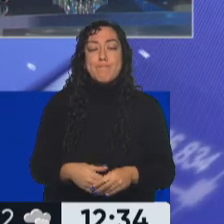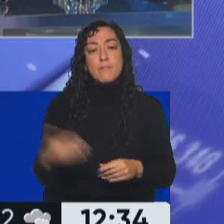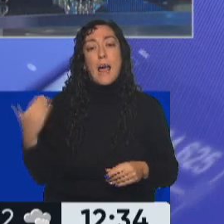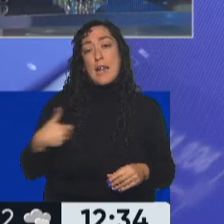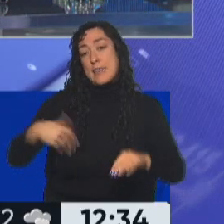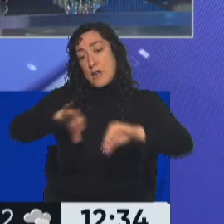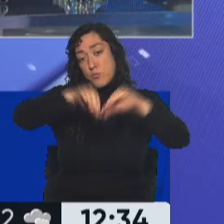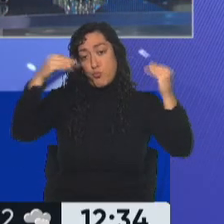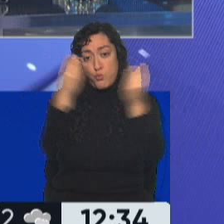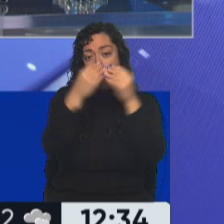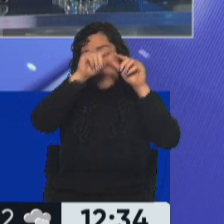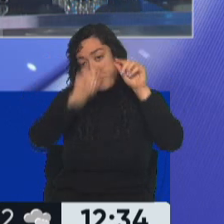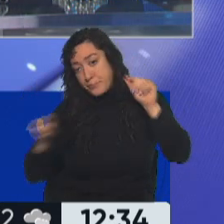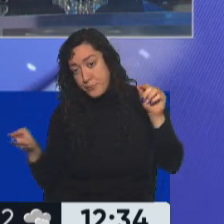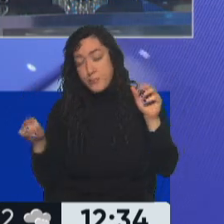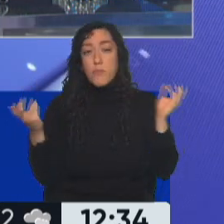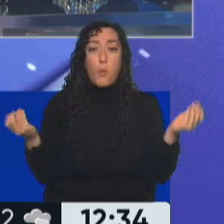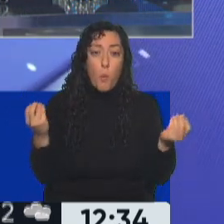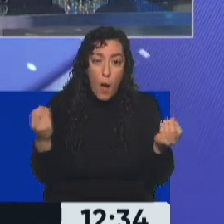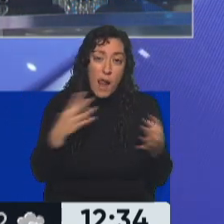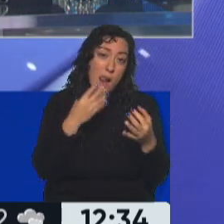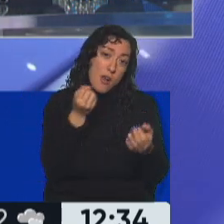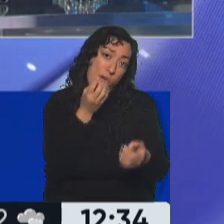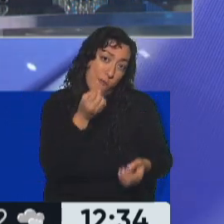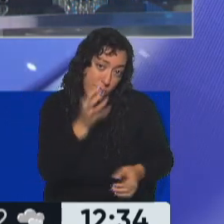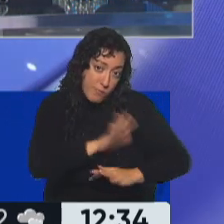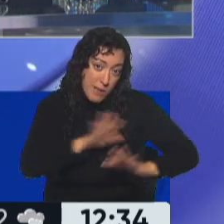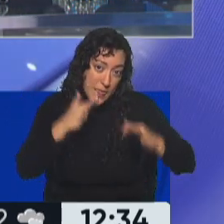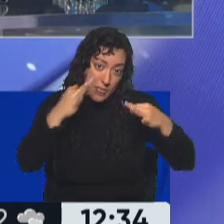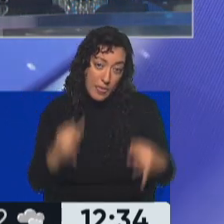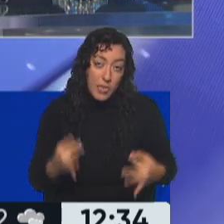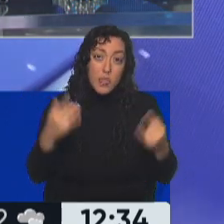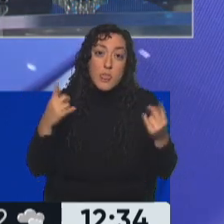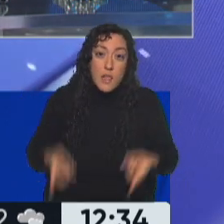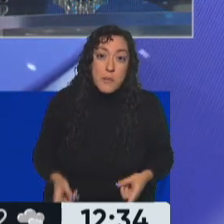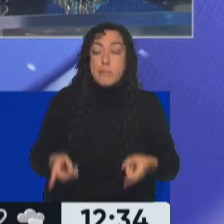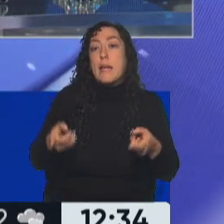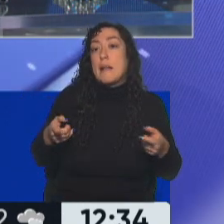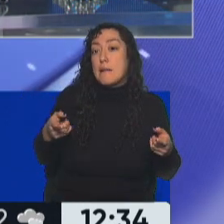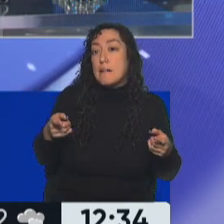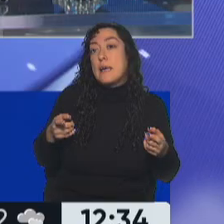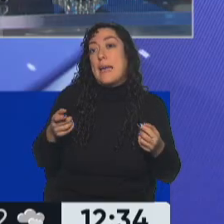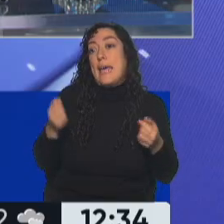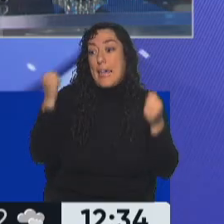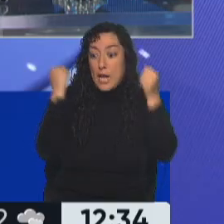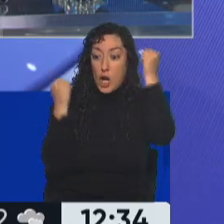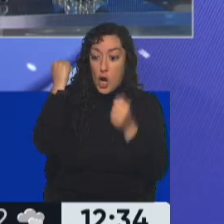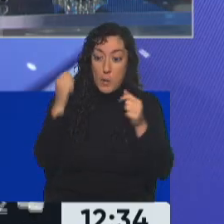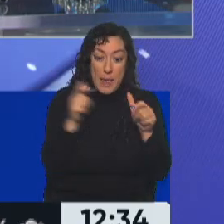resultados, primero sinceramiento de todas las variables, y segundo fue la explosión de estimular tanto a la macroeconomía, le